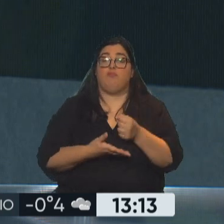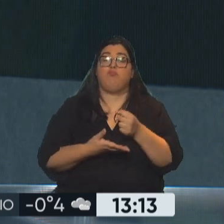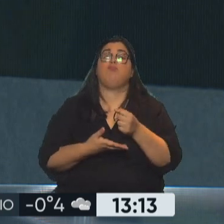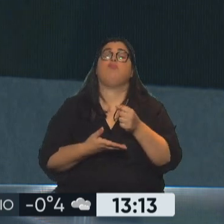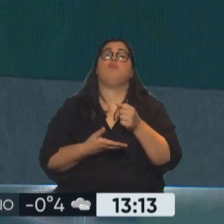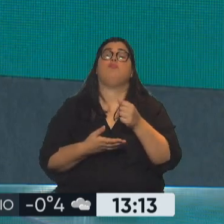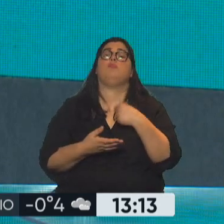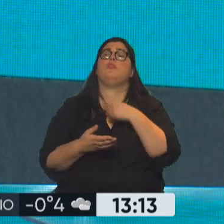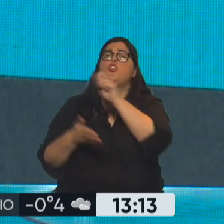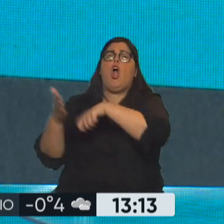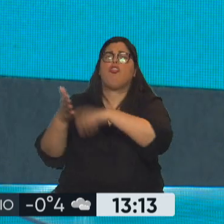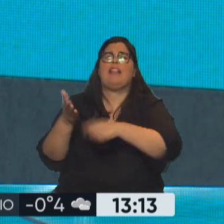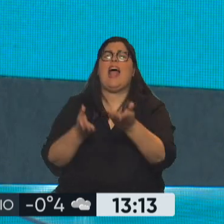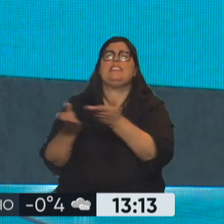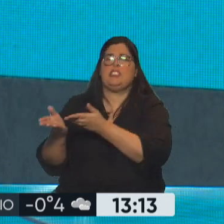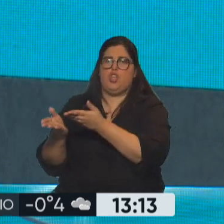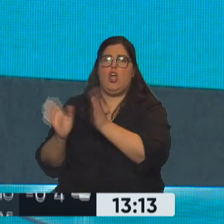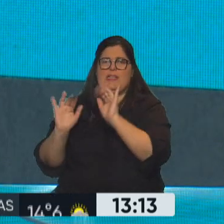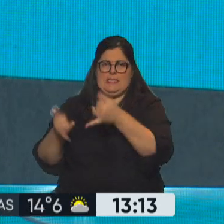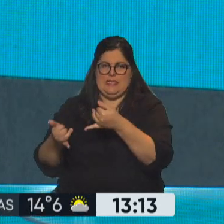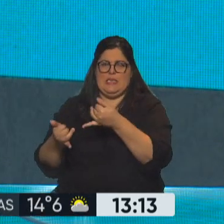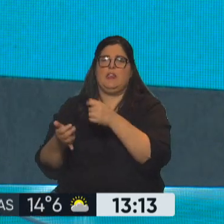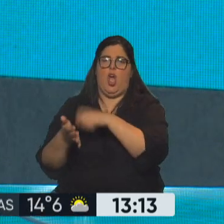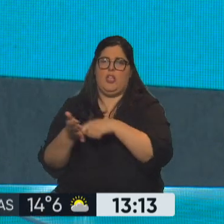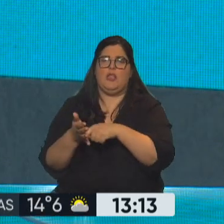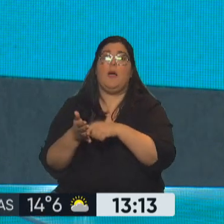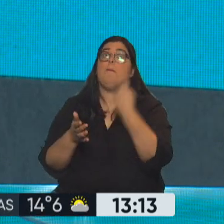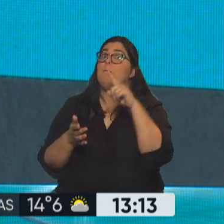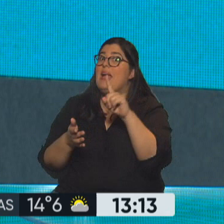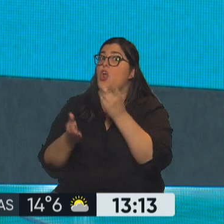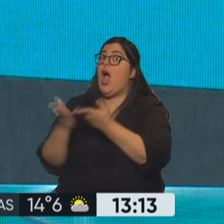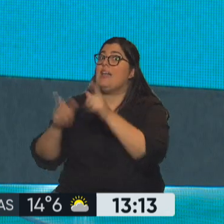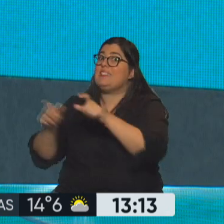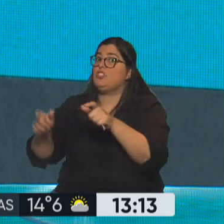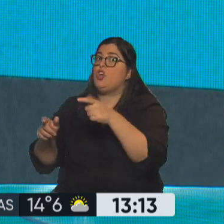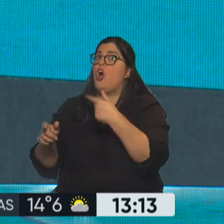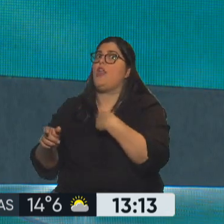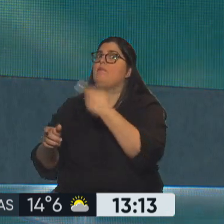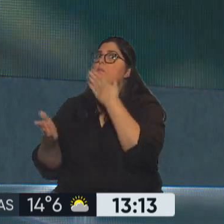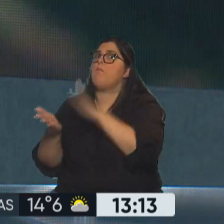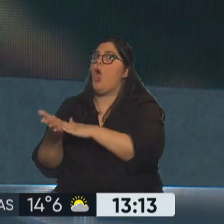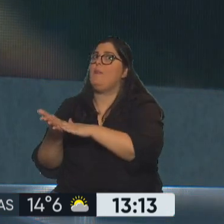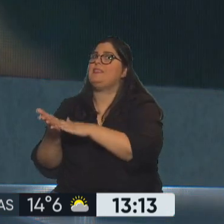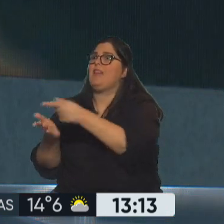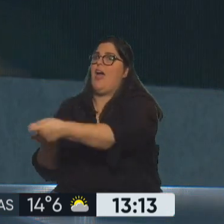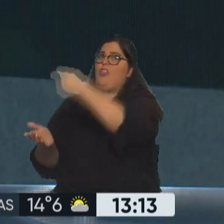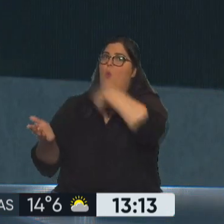contratan los asesores, pero los asesores se comprometen a devolver parte de ese dinero. Rachar